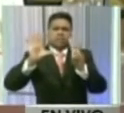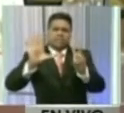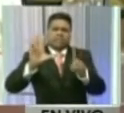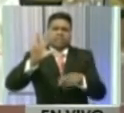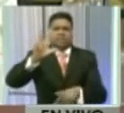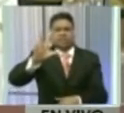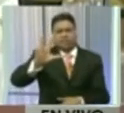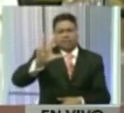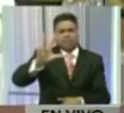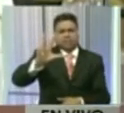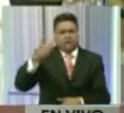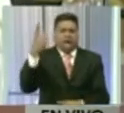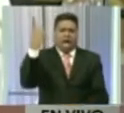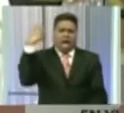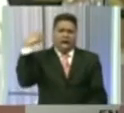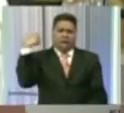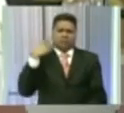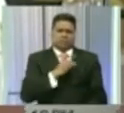Kissinger dijo,